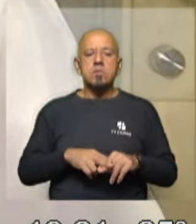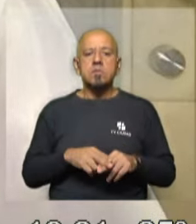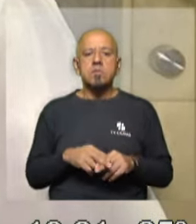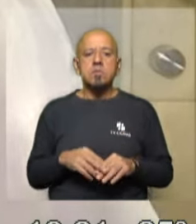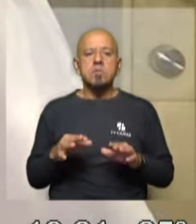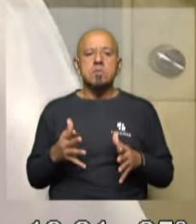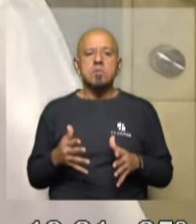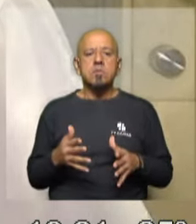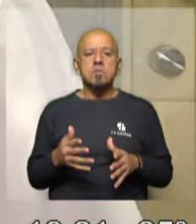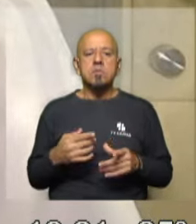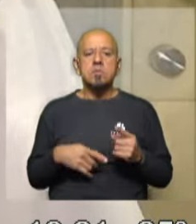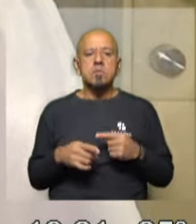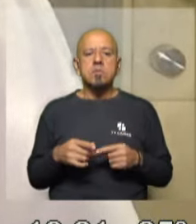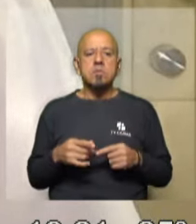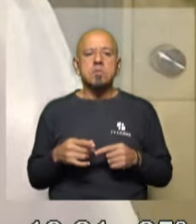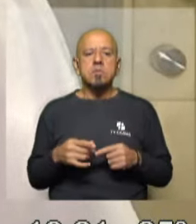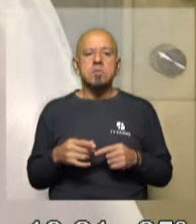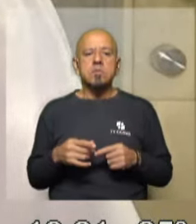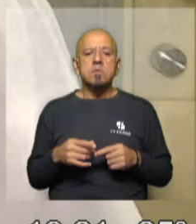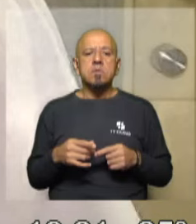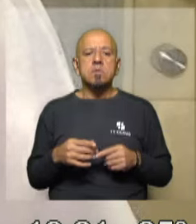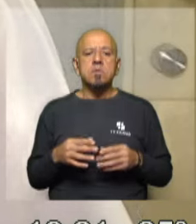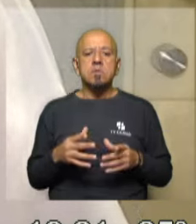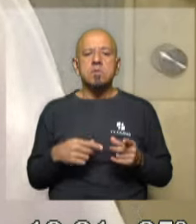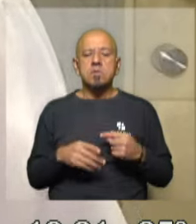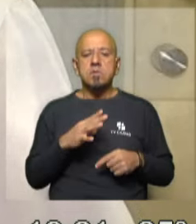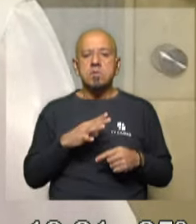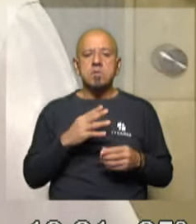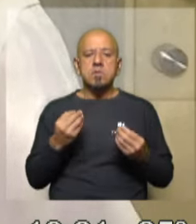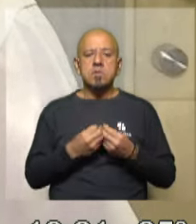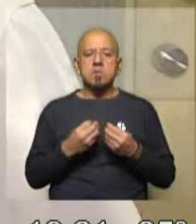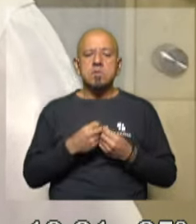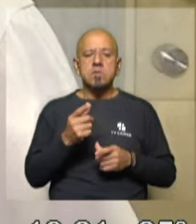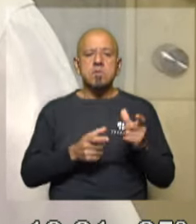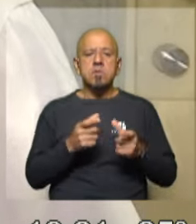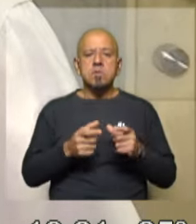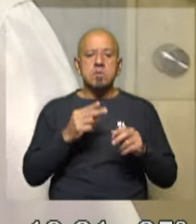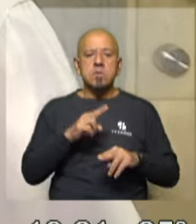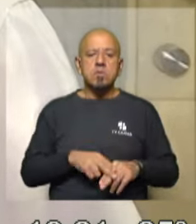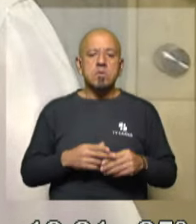¿Qué tomamos como un hecho normal? Que hay mucha gente que se mata sin saber por qué.